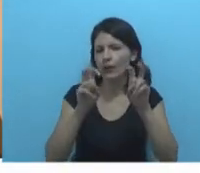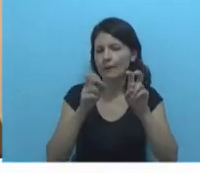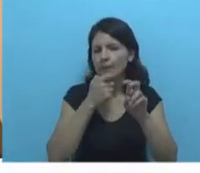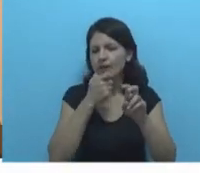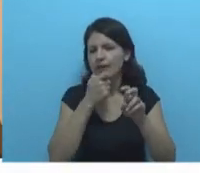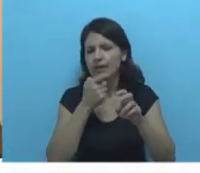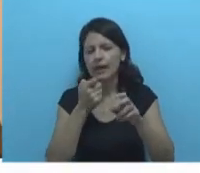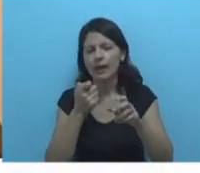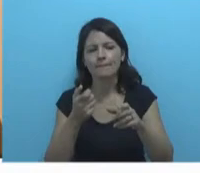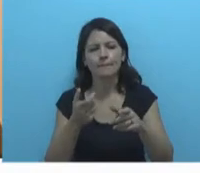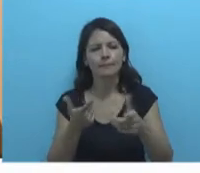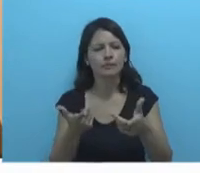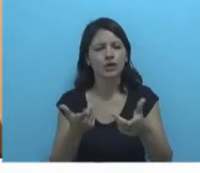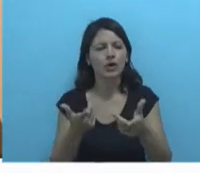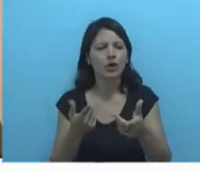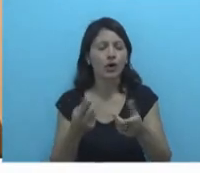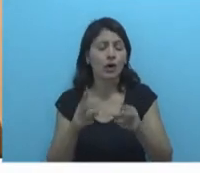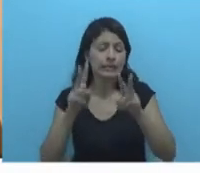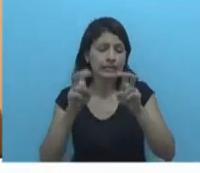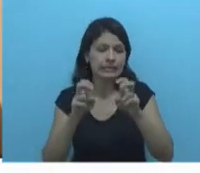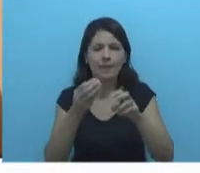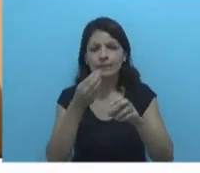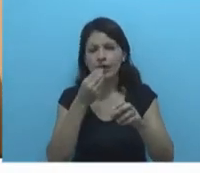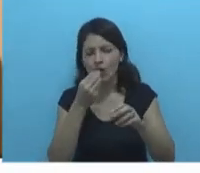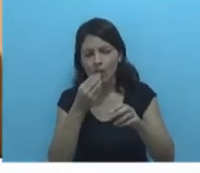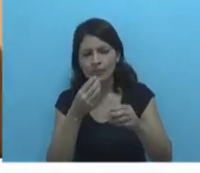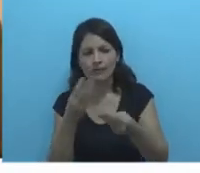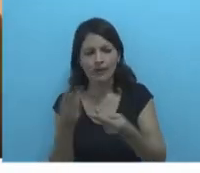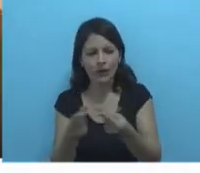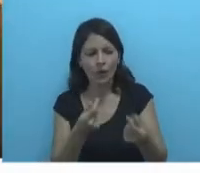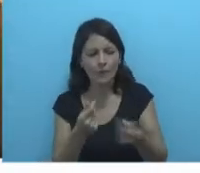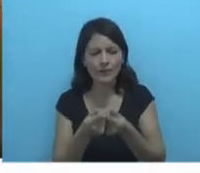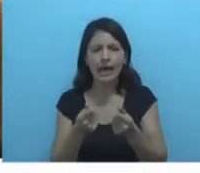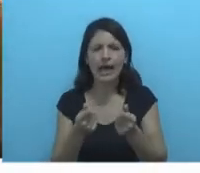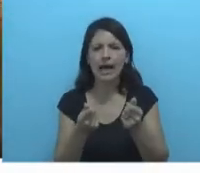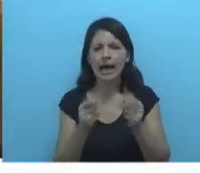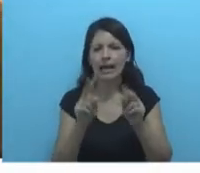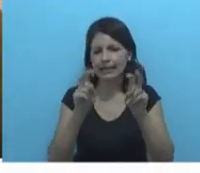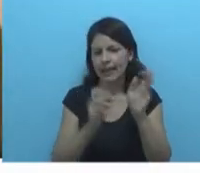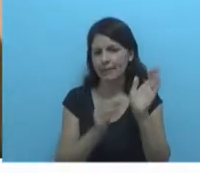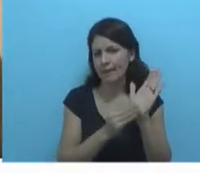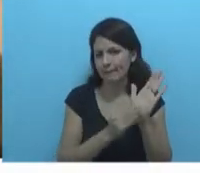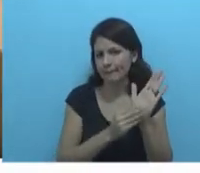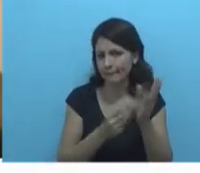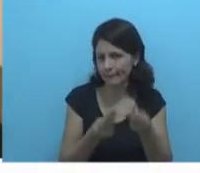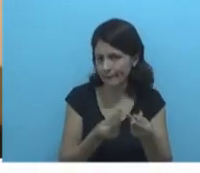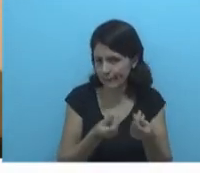mesa de los argentinos y algunas cuestiones que tienen que ver con los precios. Yo voy a dar unos datos.